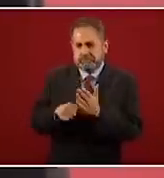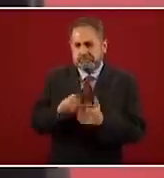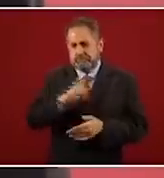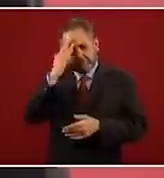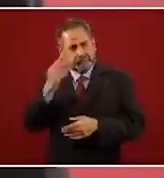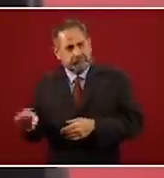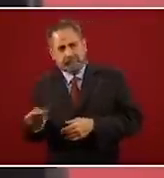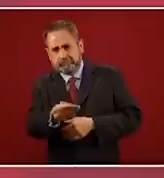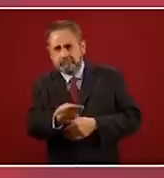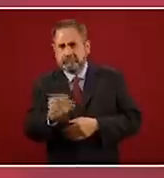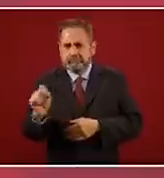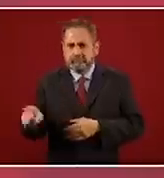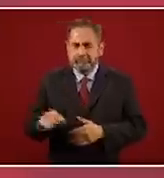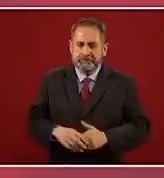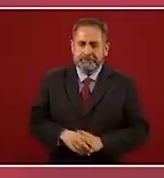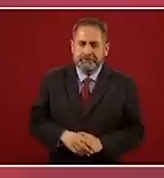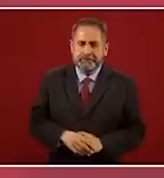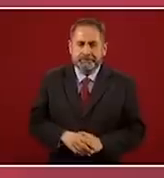recomendación.